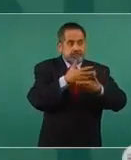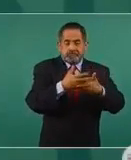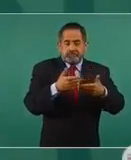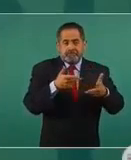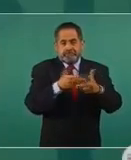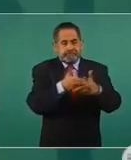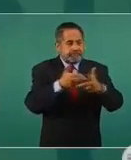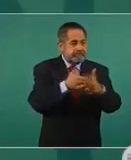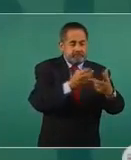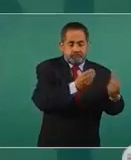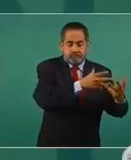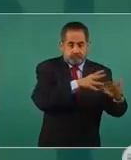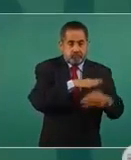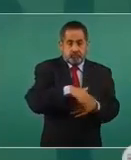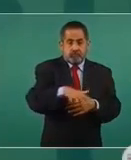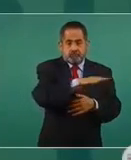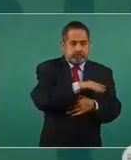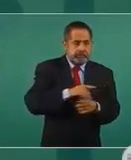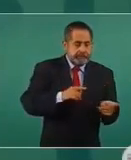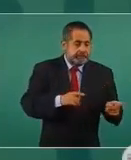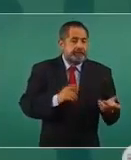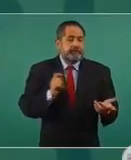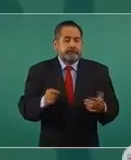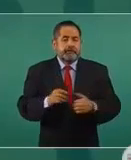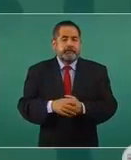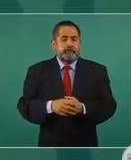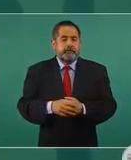delincuencial y la actividad delincuencial,